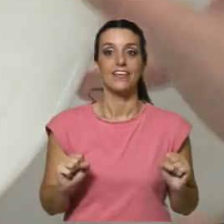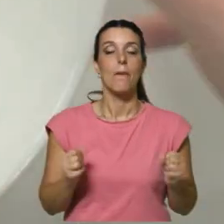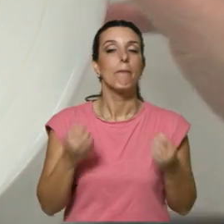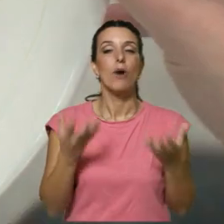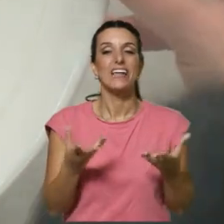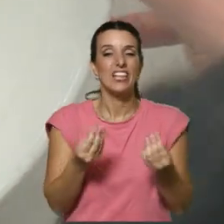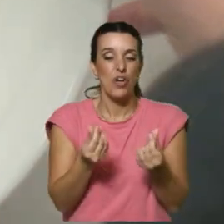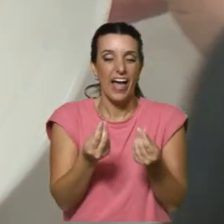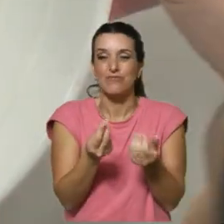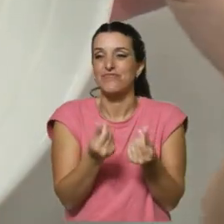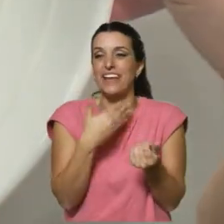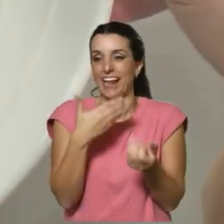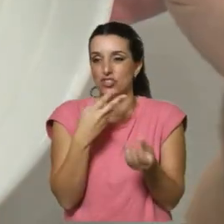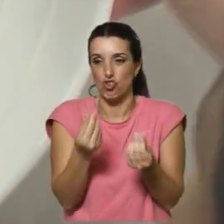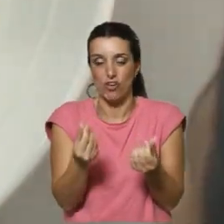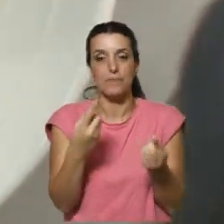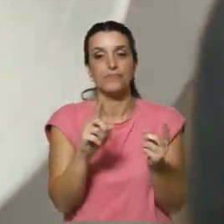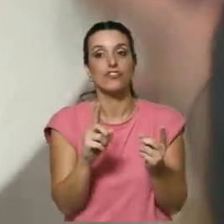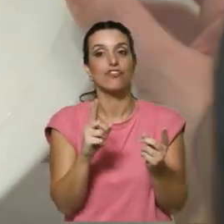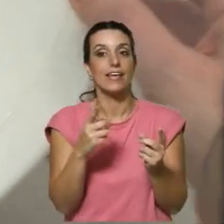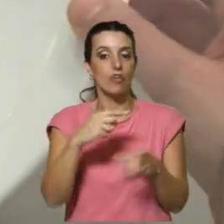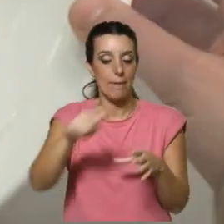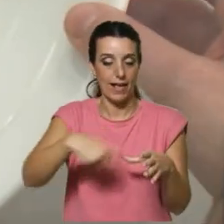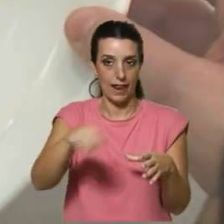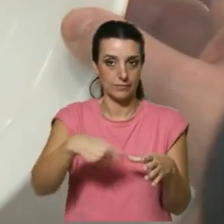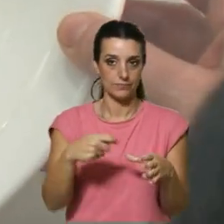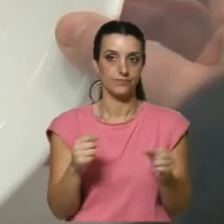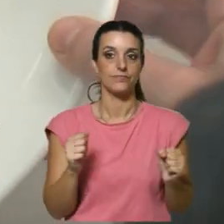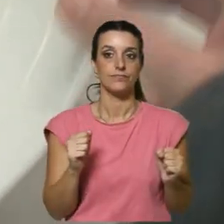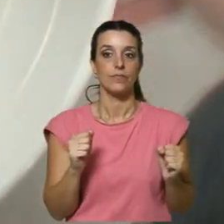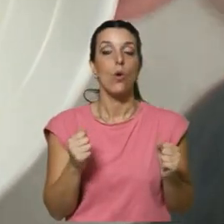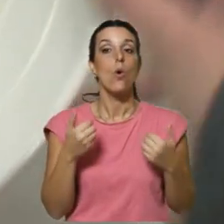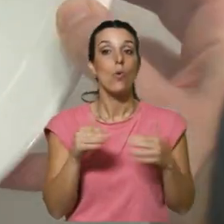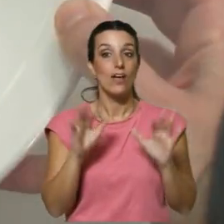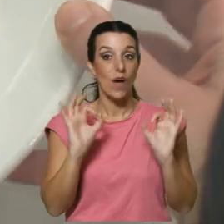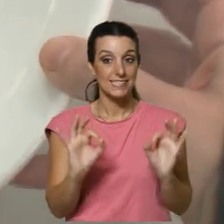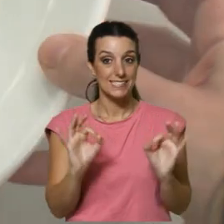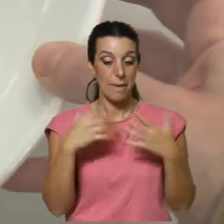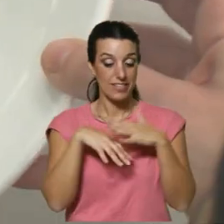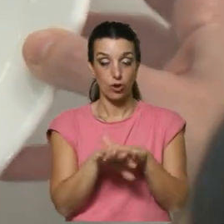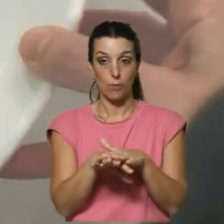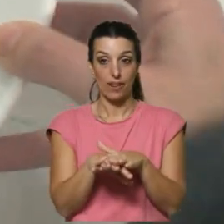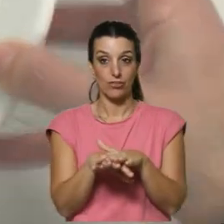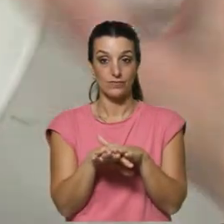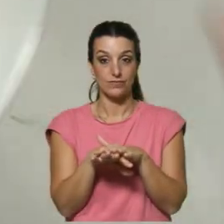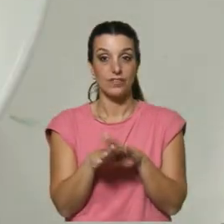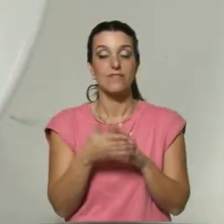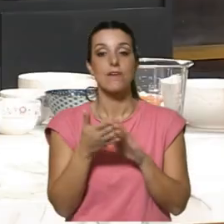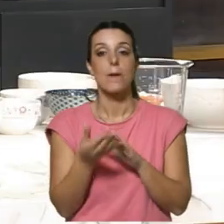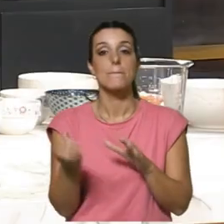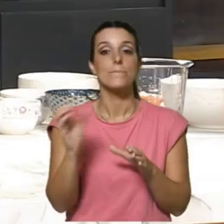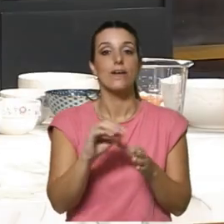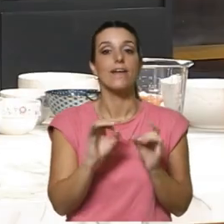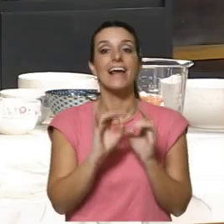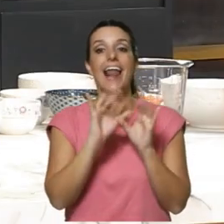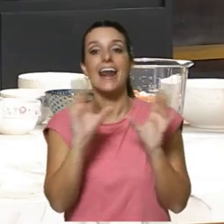me voy a quedar toda... No. Pero bueno, vos esto lo mezclás bien. Cuando lo tenés así, le vas a ir incorporando las